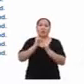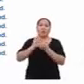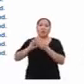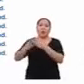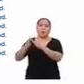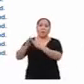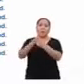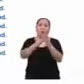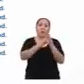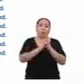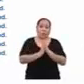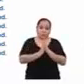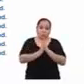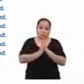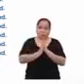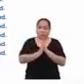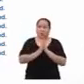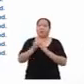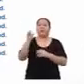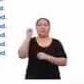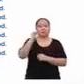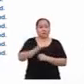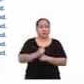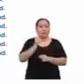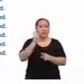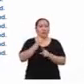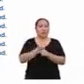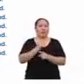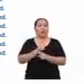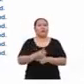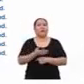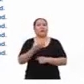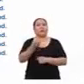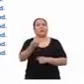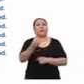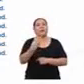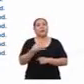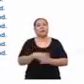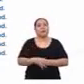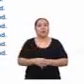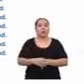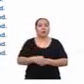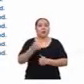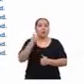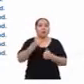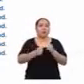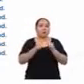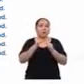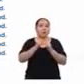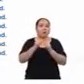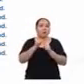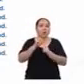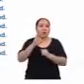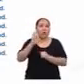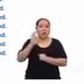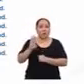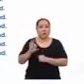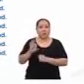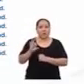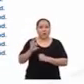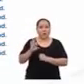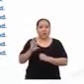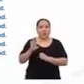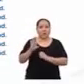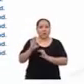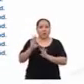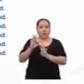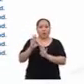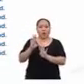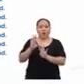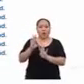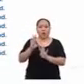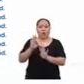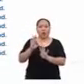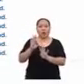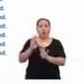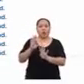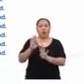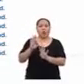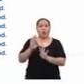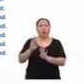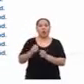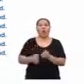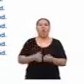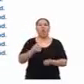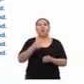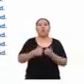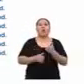¿no? Correcto. A ver, dime, ¿cuál es el valor de F minúscula sub 4 o F4? O